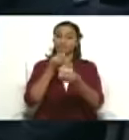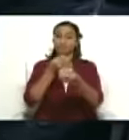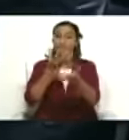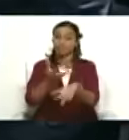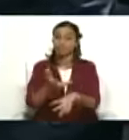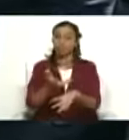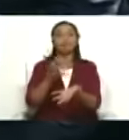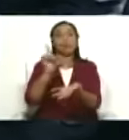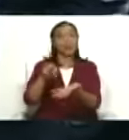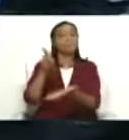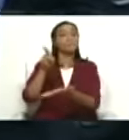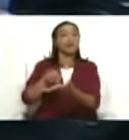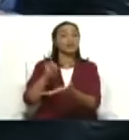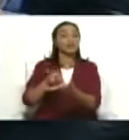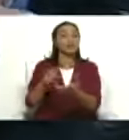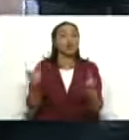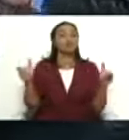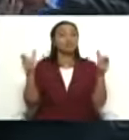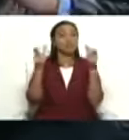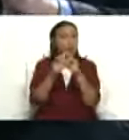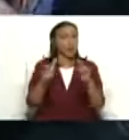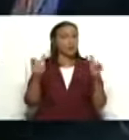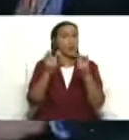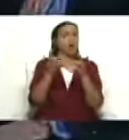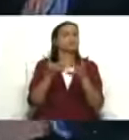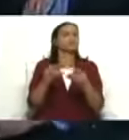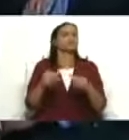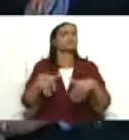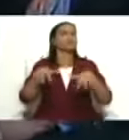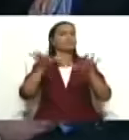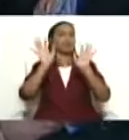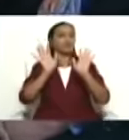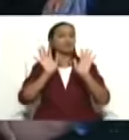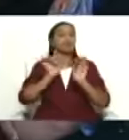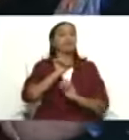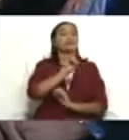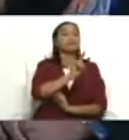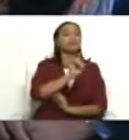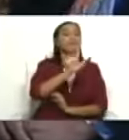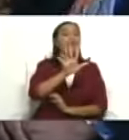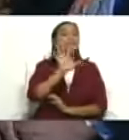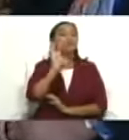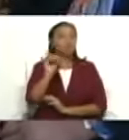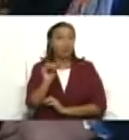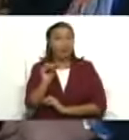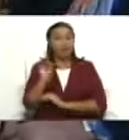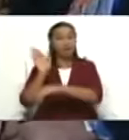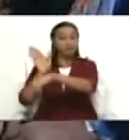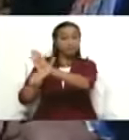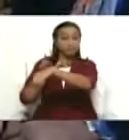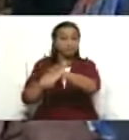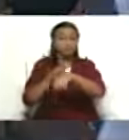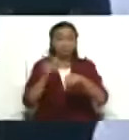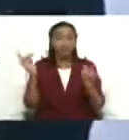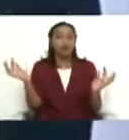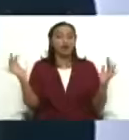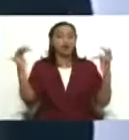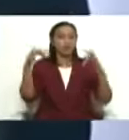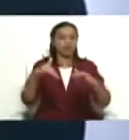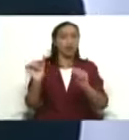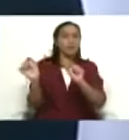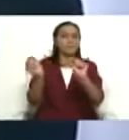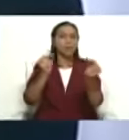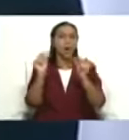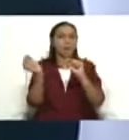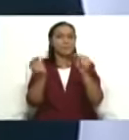las reuniones de trabajo que en número de más de 150 fueron convocadas a través de 9 rondas de conversaciones